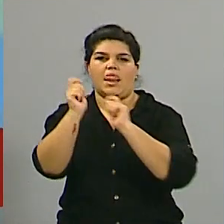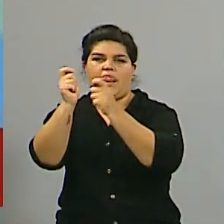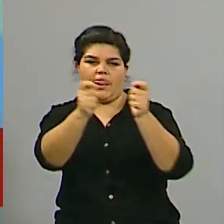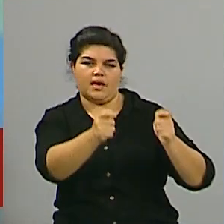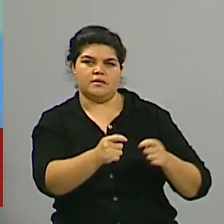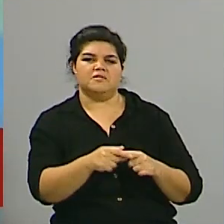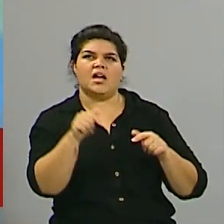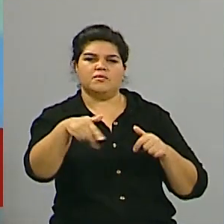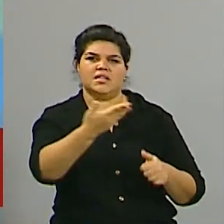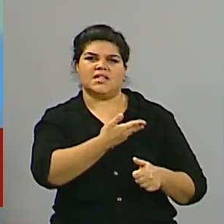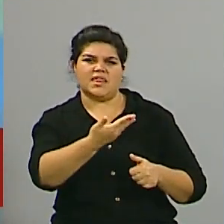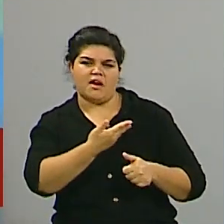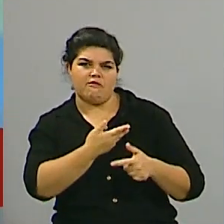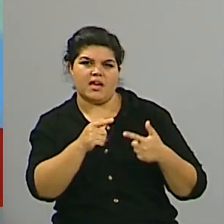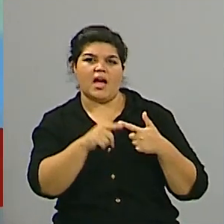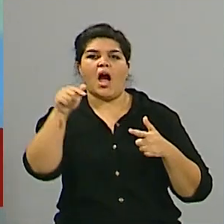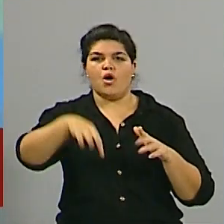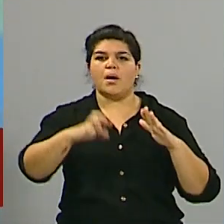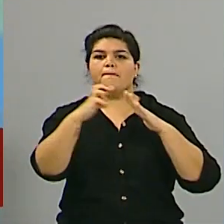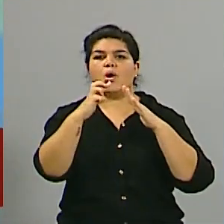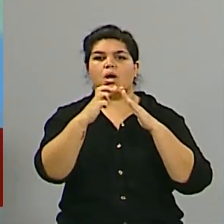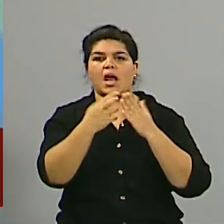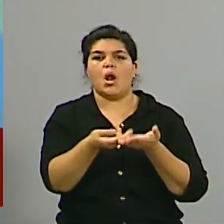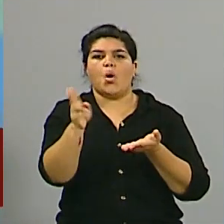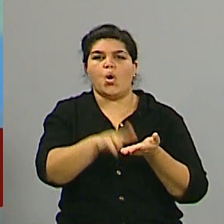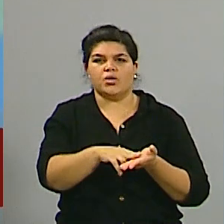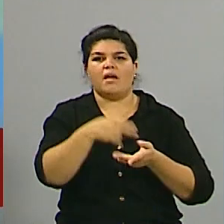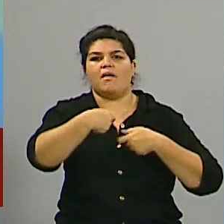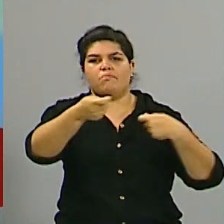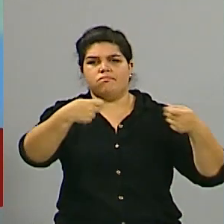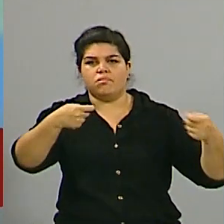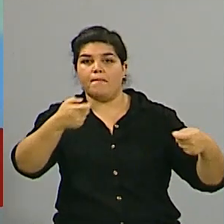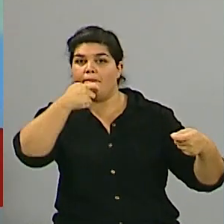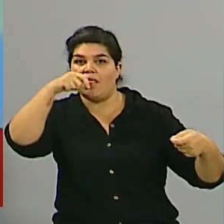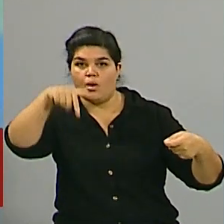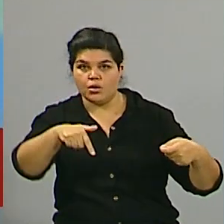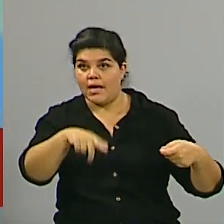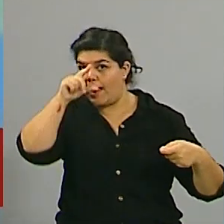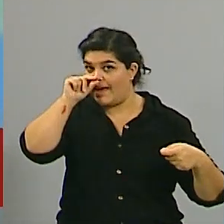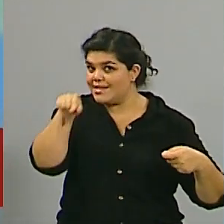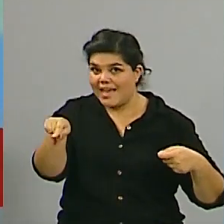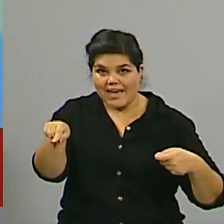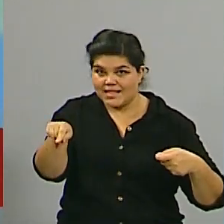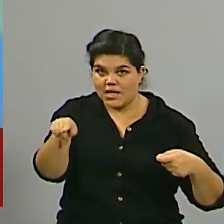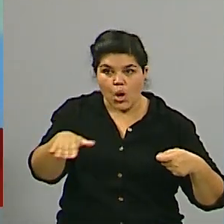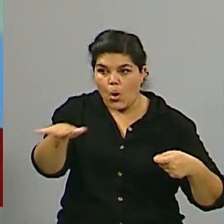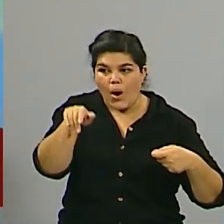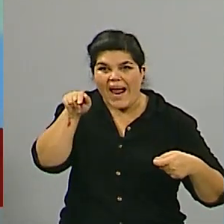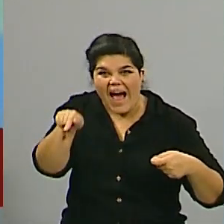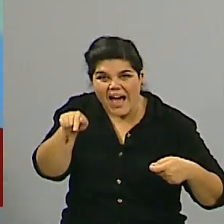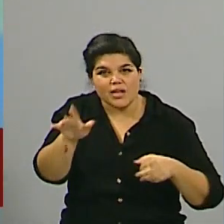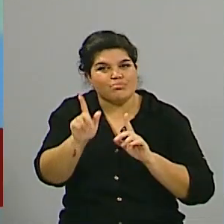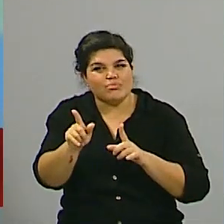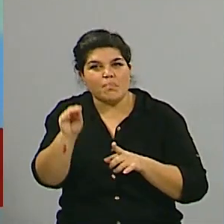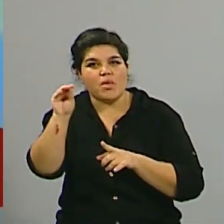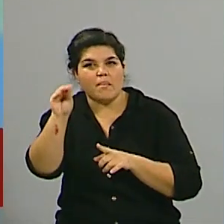Fe. Bueno, ahora está abierto el Procrear de vuelta para entregar viviendas en distintos departamentos de la provincia de Mendoza. No hay en Las Heras, por ejemplo, que es lo que decías vos, que